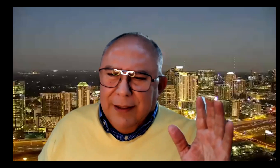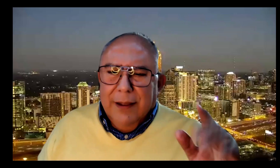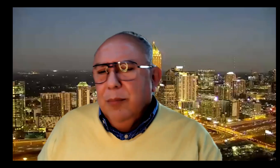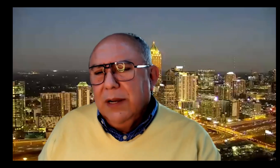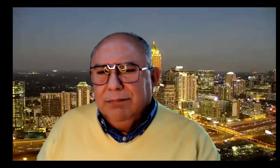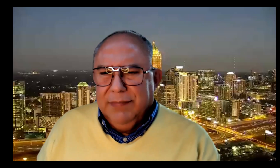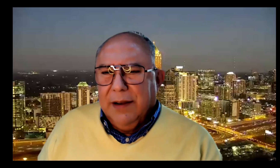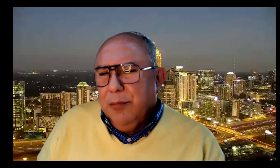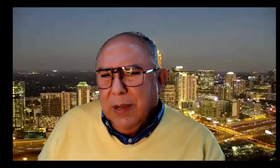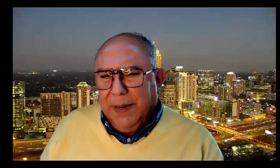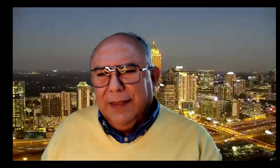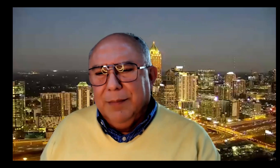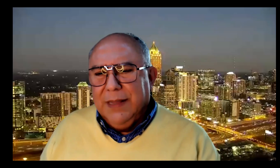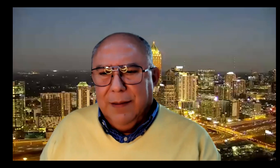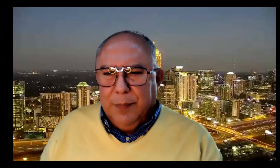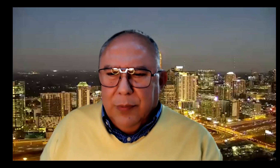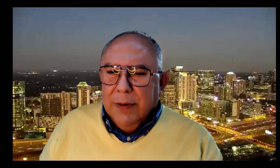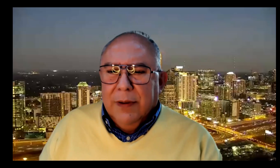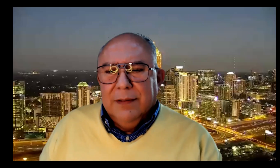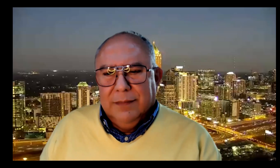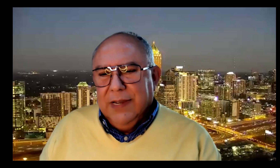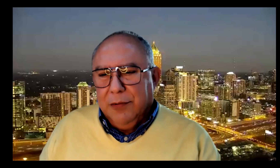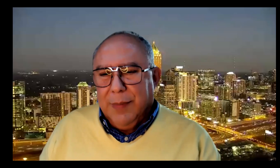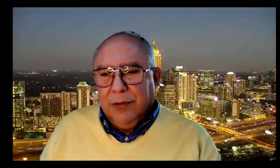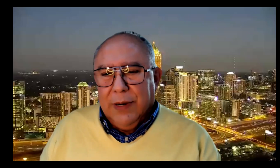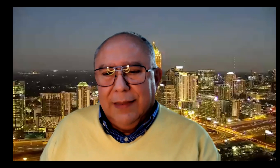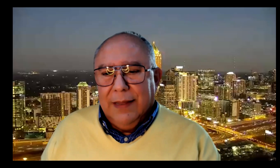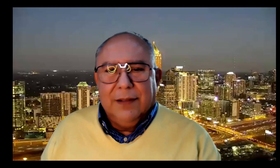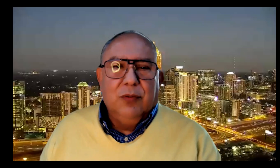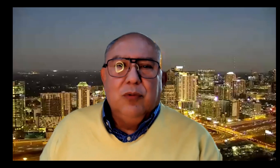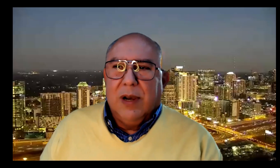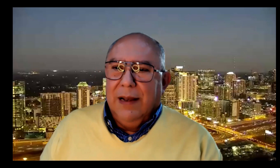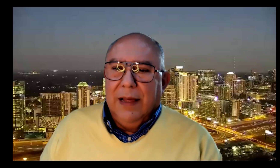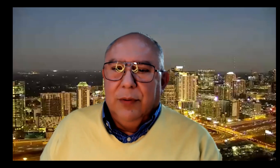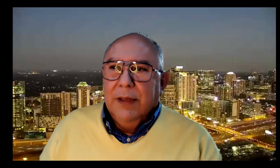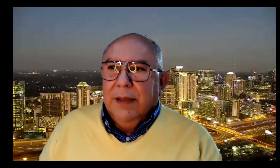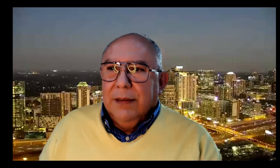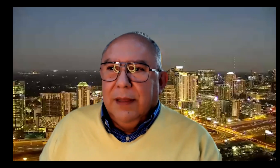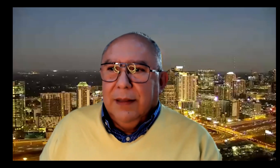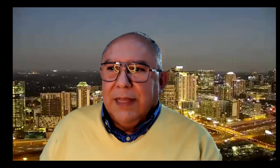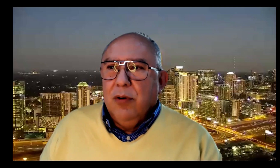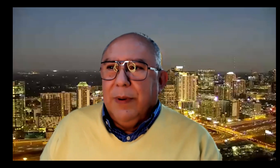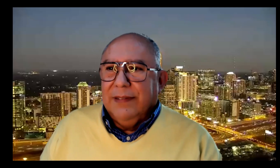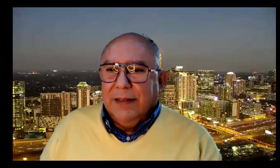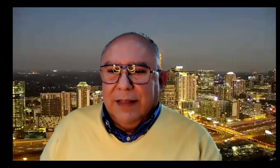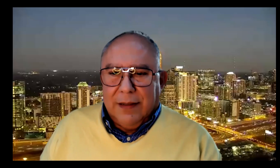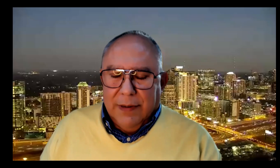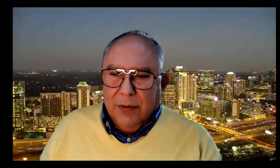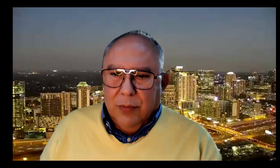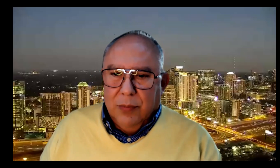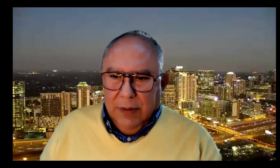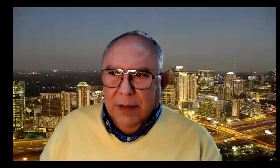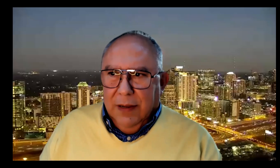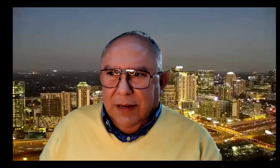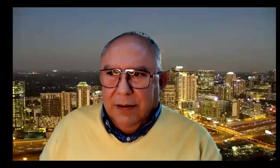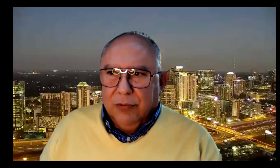salieron, dije, bueno, ya no voy a perder mi tiempo, ya no mando nada, asunto arreglado. Tengo bastante